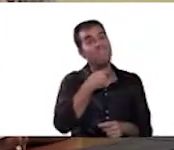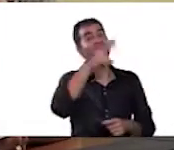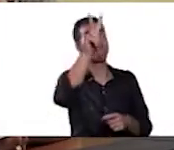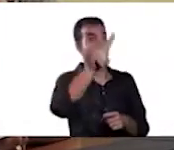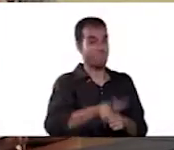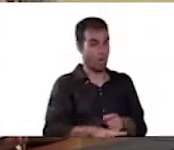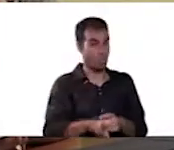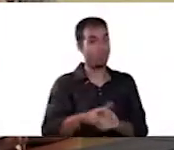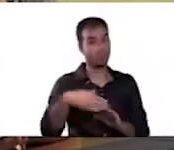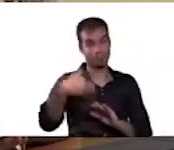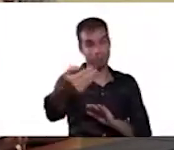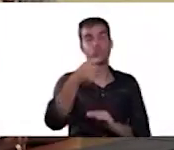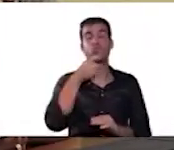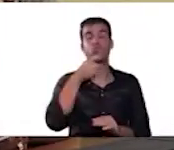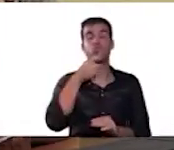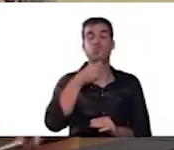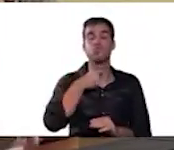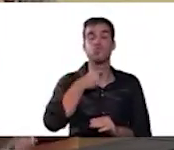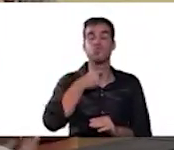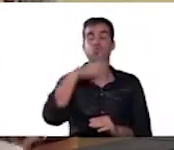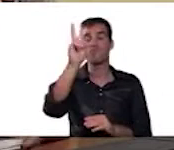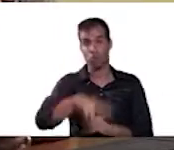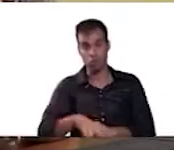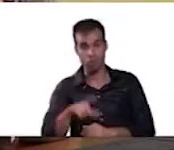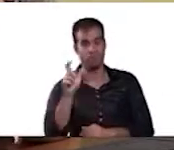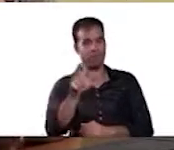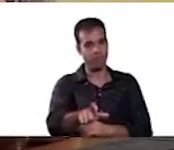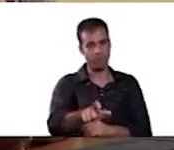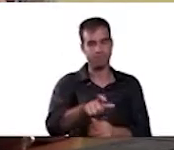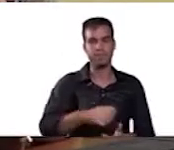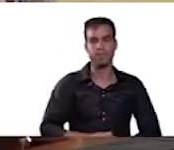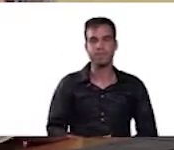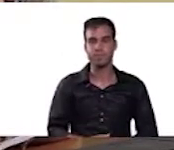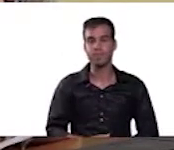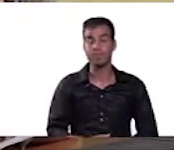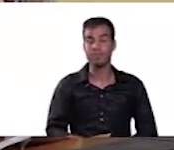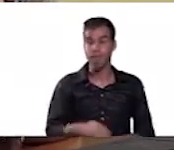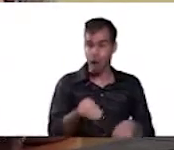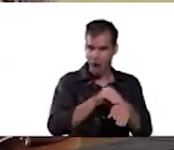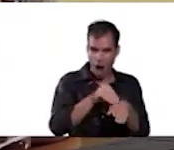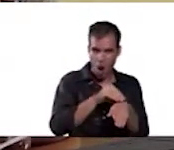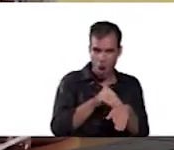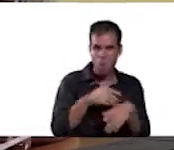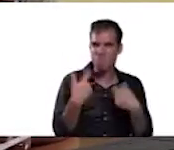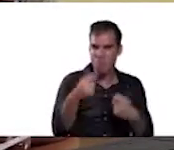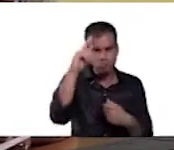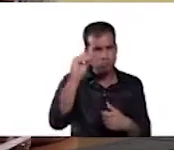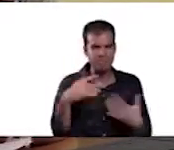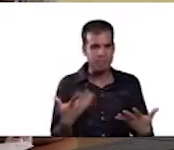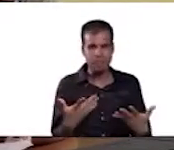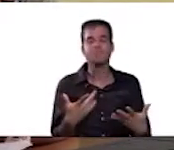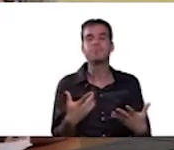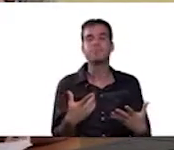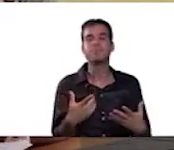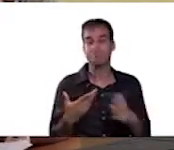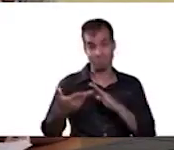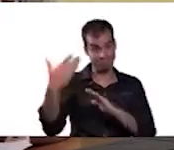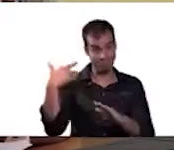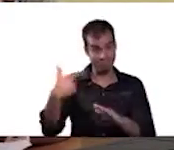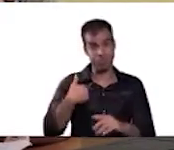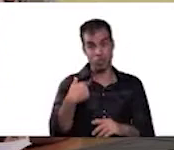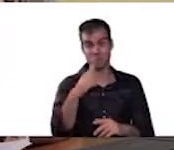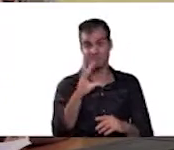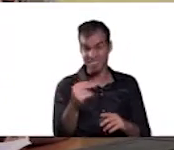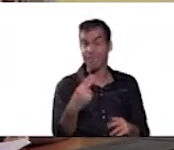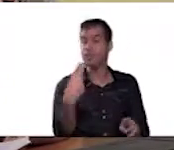través de una tarea evaluativa. Entonces, en cuanto a los alcoholes, ¿qué deben saber? Como les dije anteriormente,